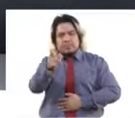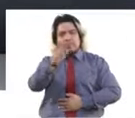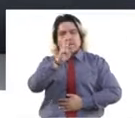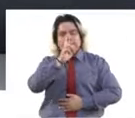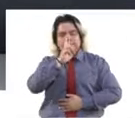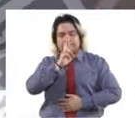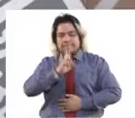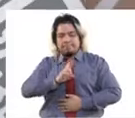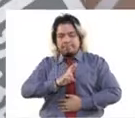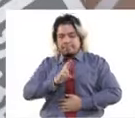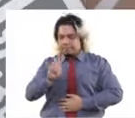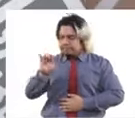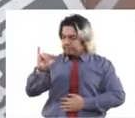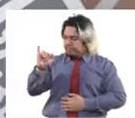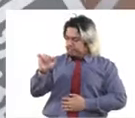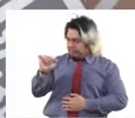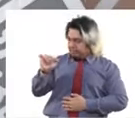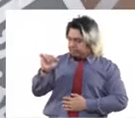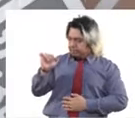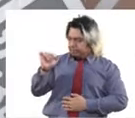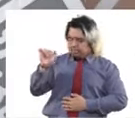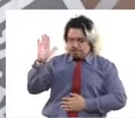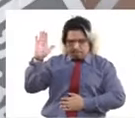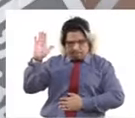contestarán sí, protesto.